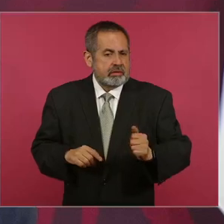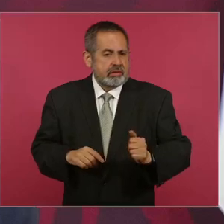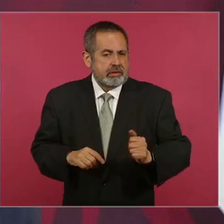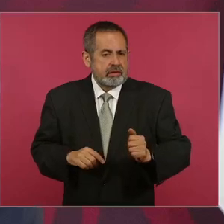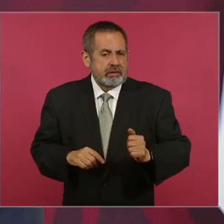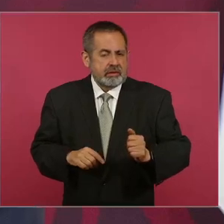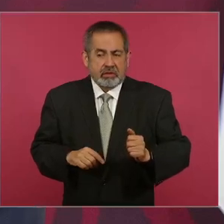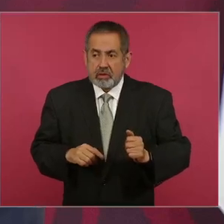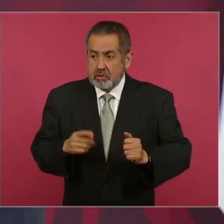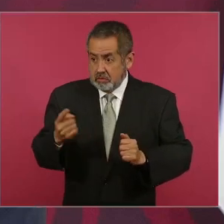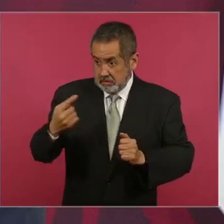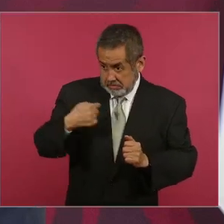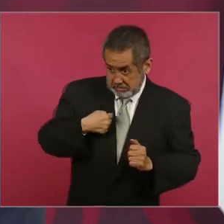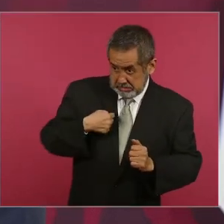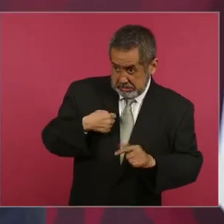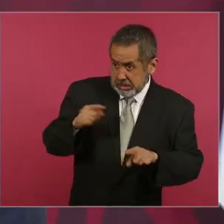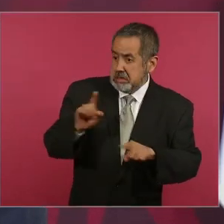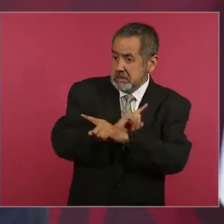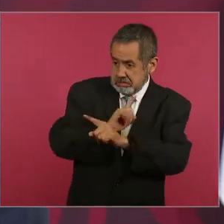es diente por diente, ¿no?